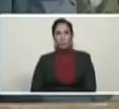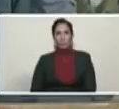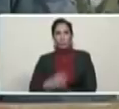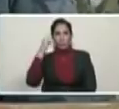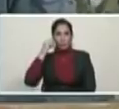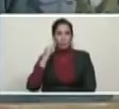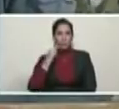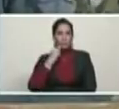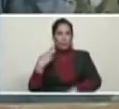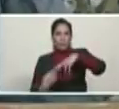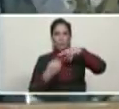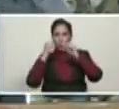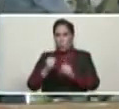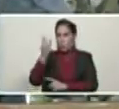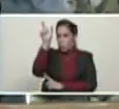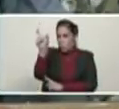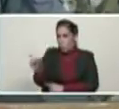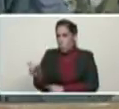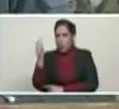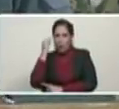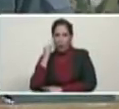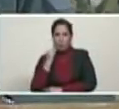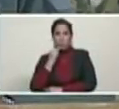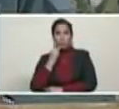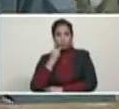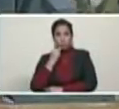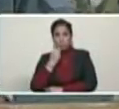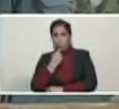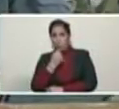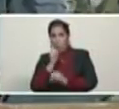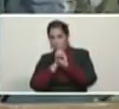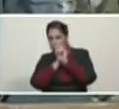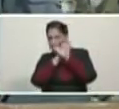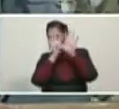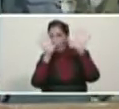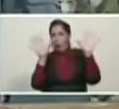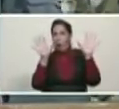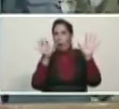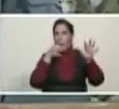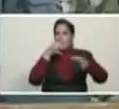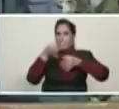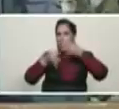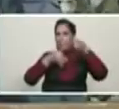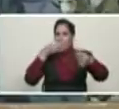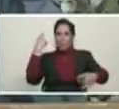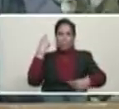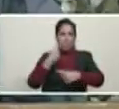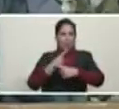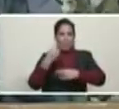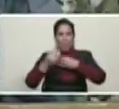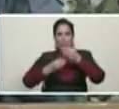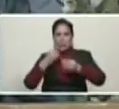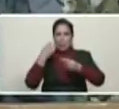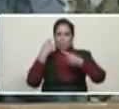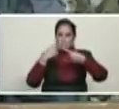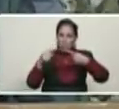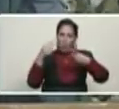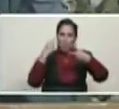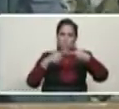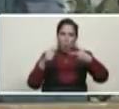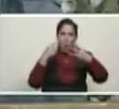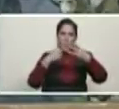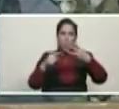Bolívar, el revolucionario, lo dejó muy claro, el papel que deben cumplir cada uno de los